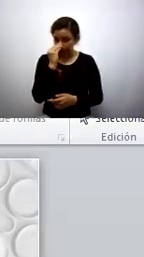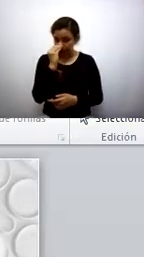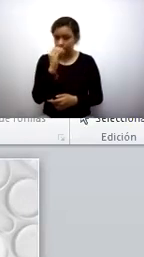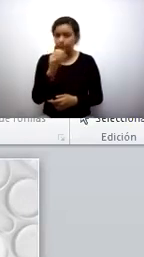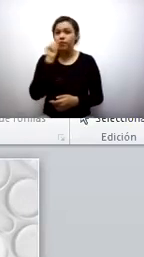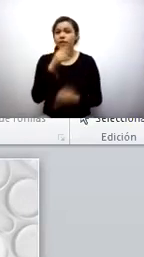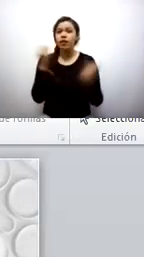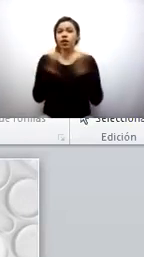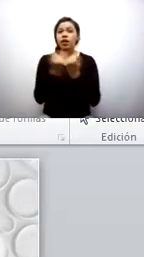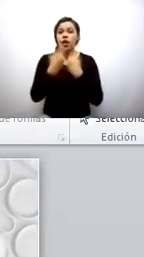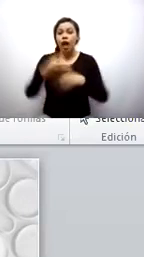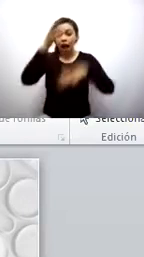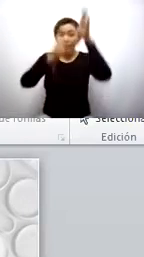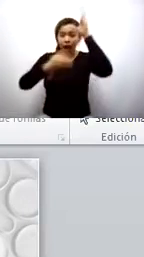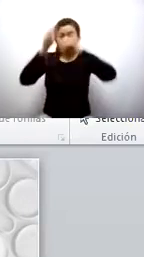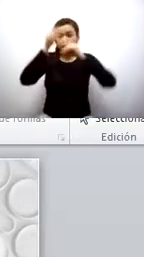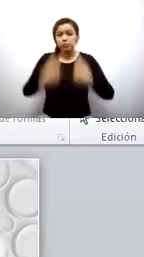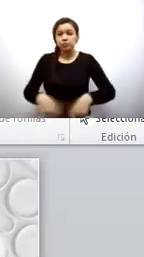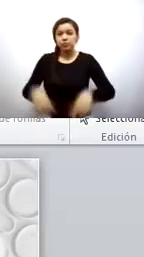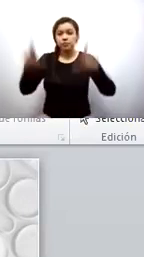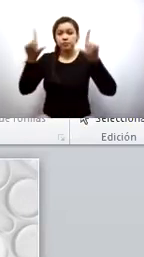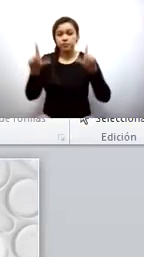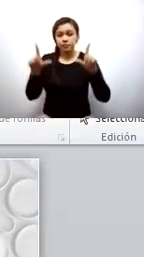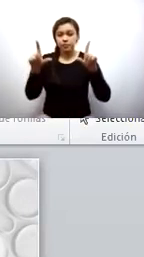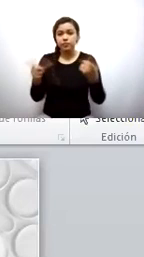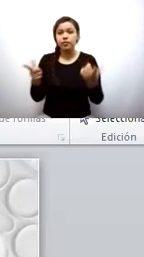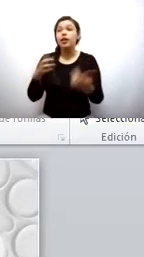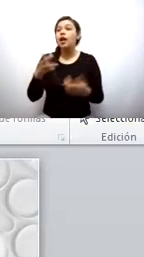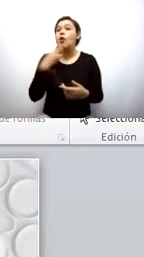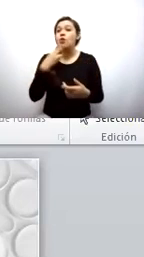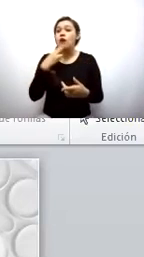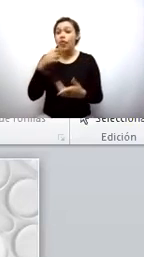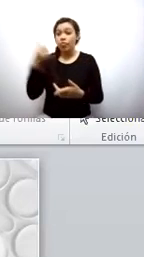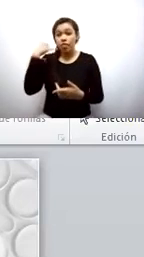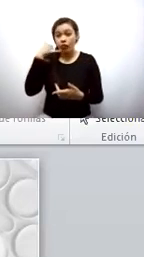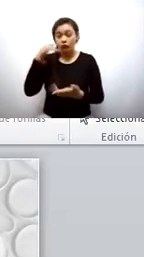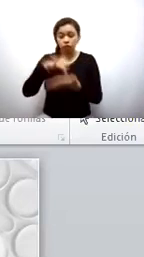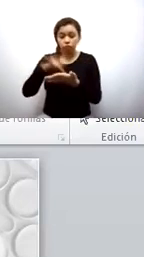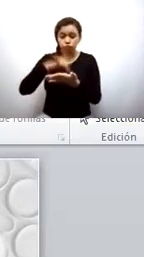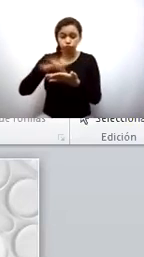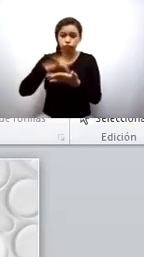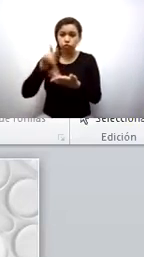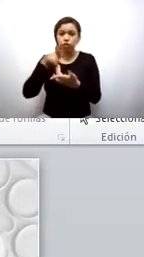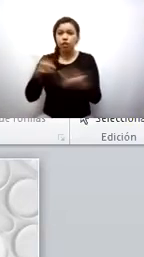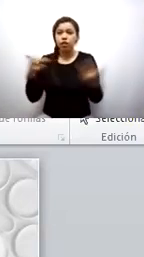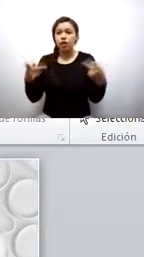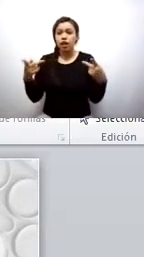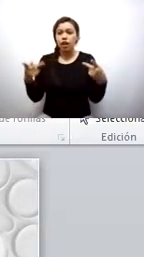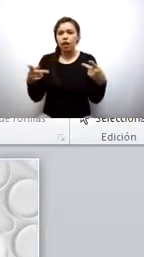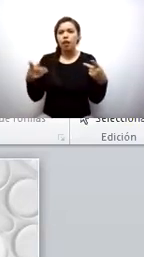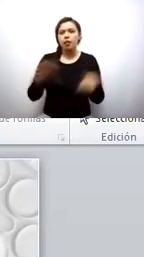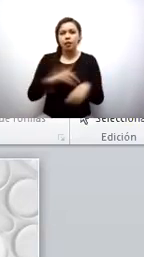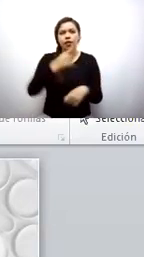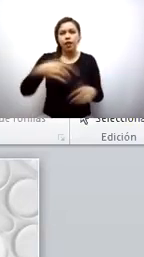una plataforma con la que trabajamos, tener que usar un celular, que regularmente es la manera como se conecta la gran mayoría de